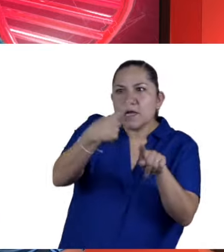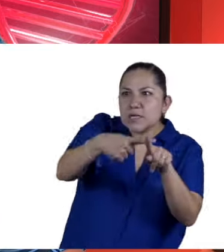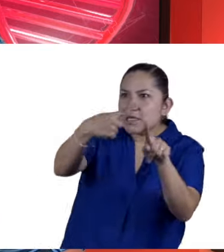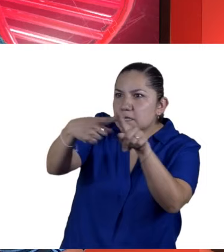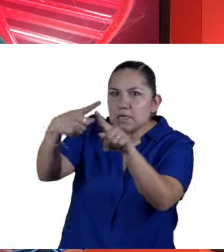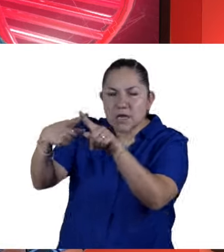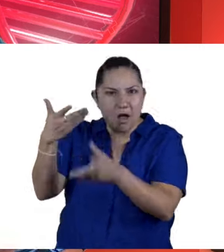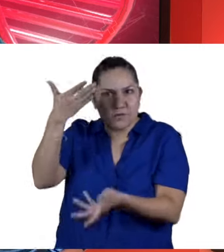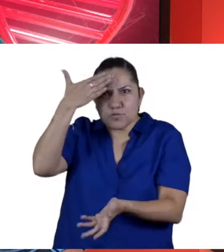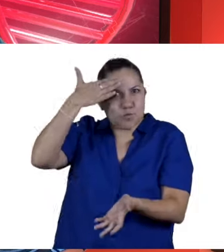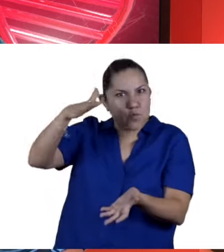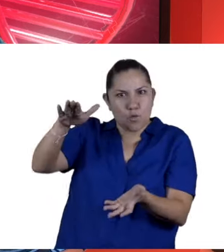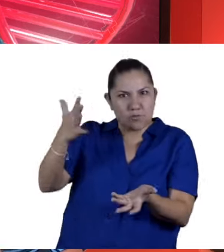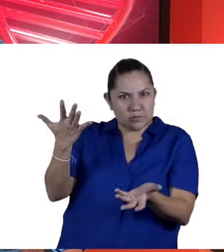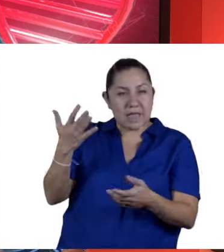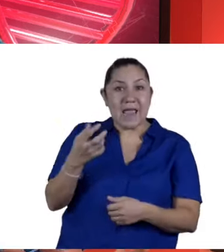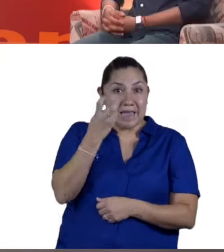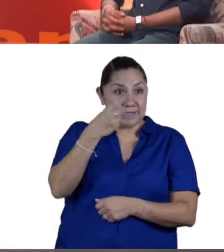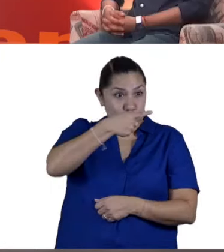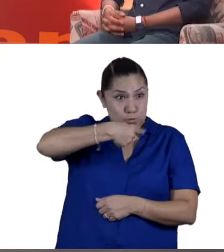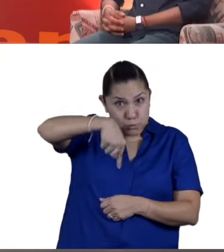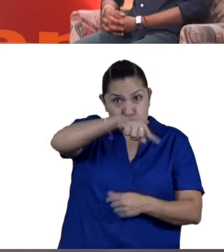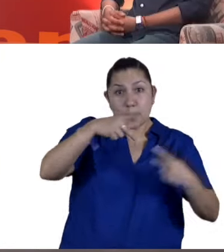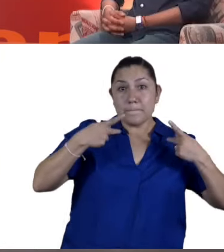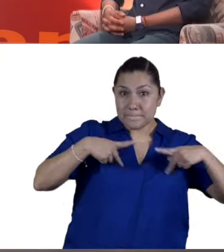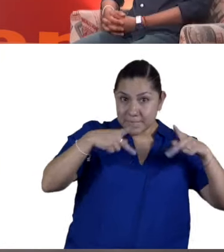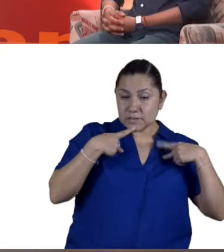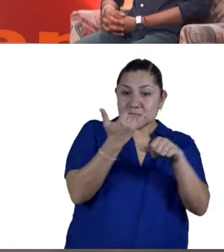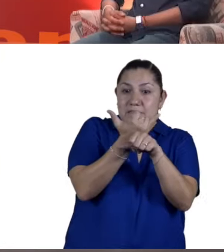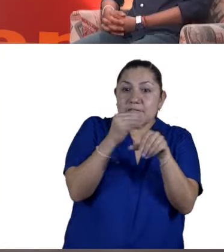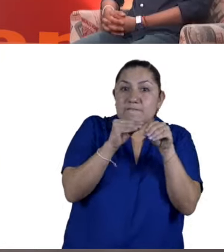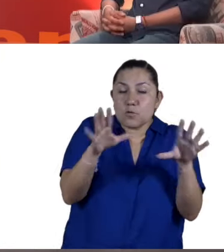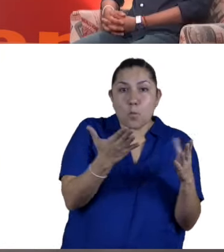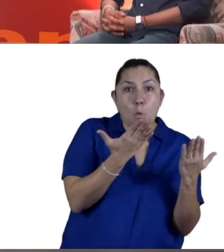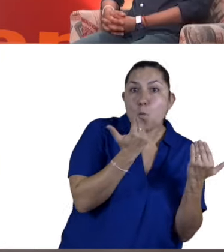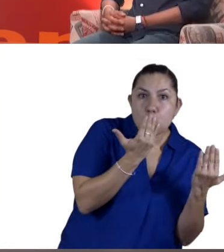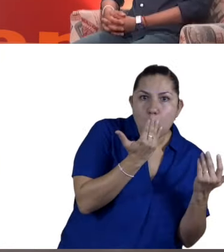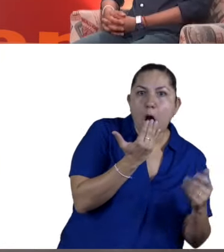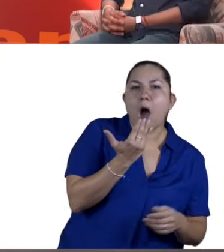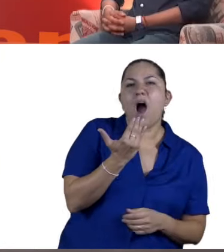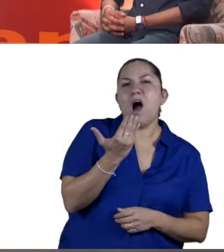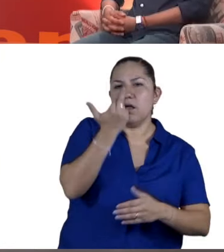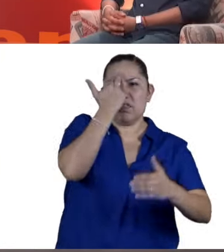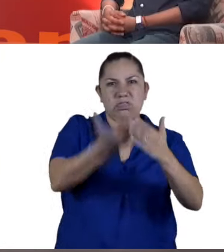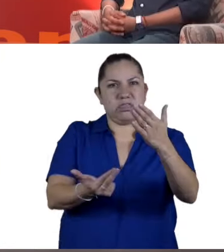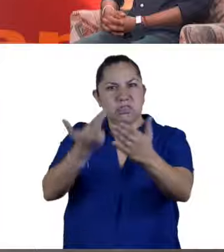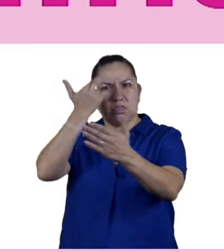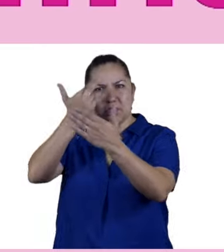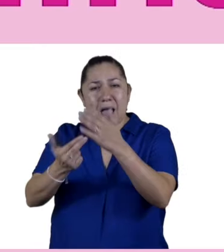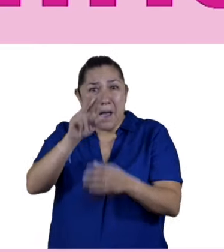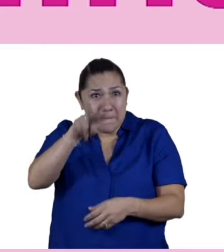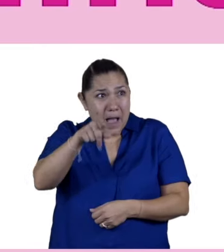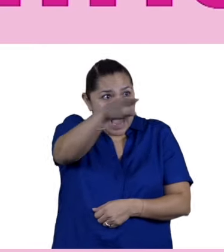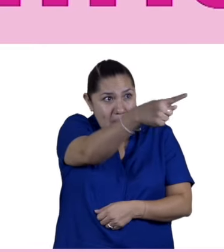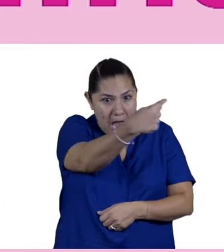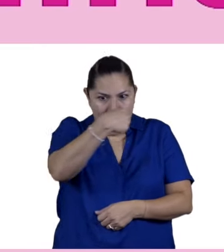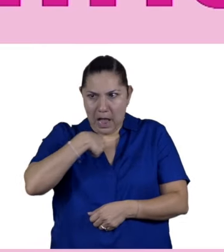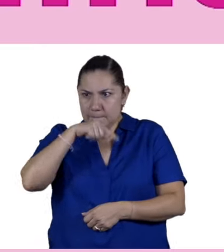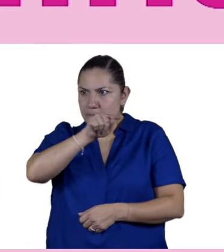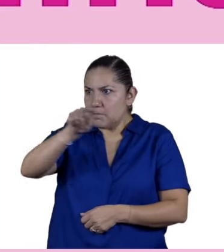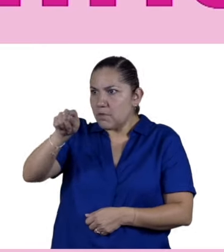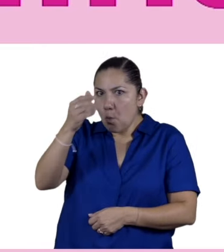rechazo que llegamos a vivir es porque la gente no está informada y habla a partir de no conocernos. Entonces,